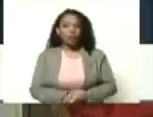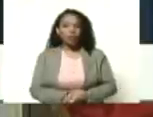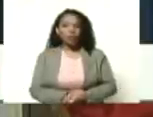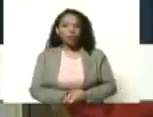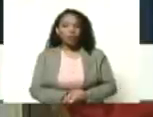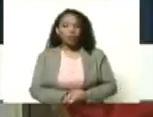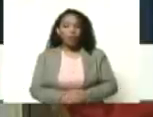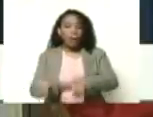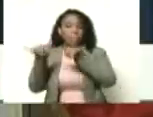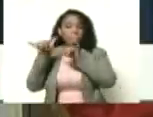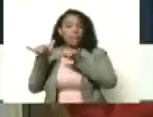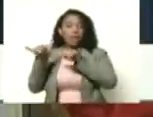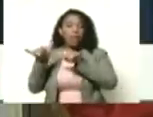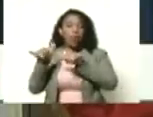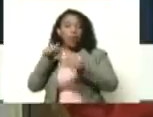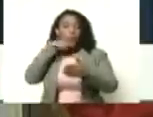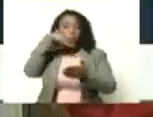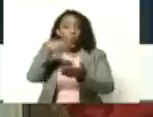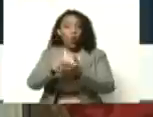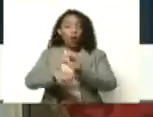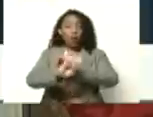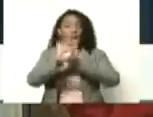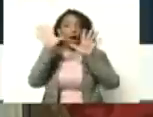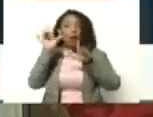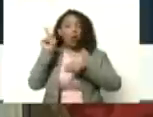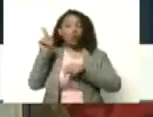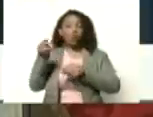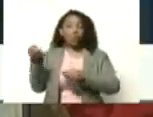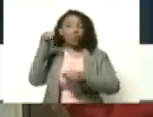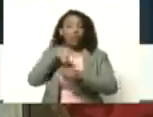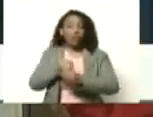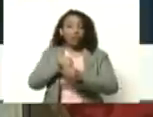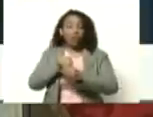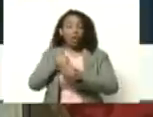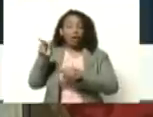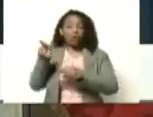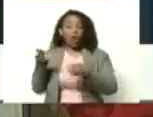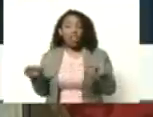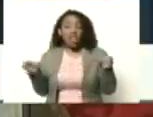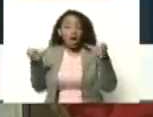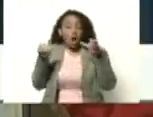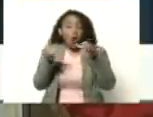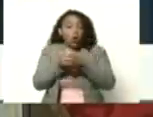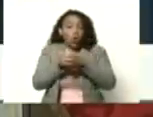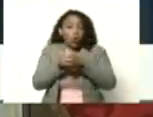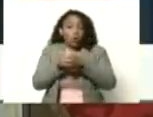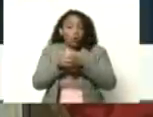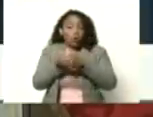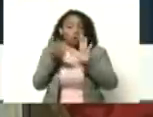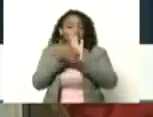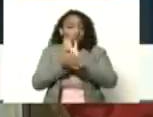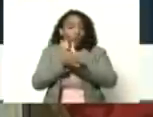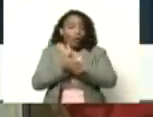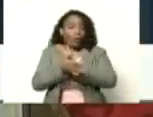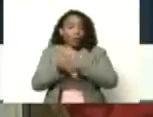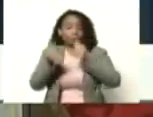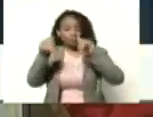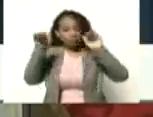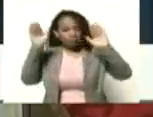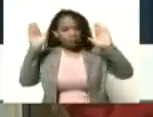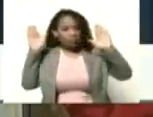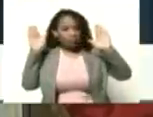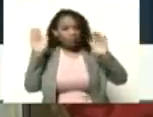así mismo ellos lo revelaban dentro de sus tertulias necrofílica sin embargo